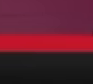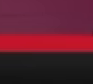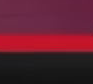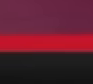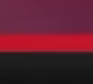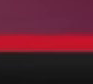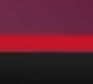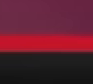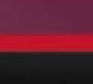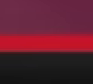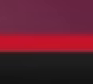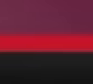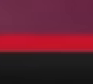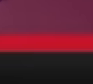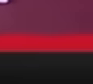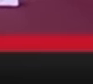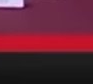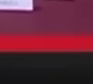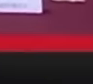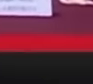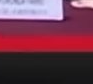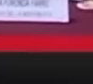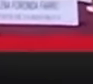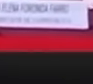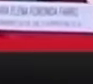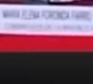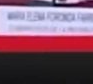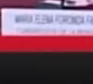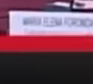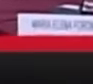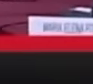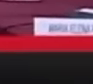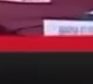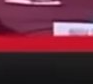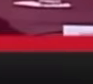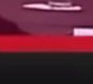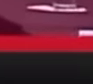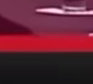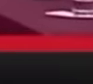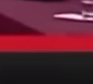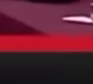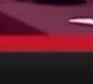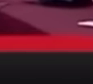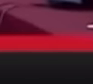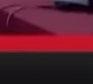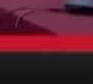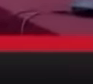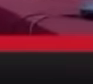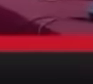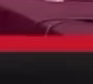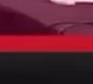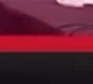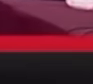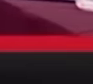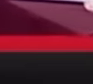Sí, para que siga el alcalde. Muchas gracias. Para contestarle a la señora congresista